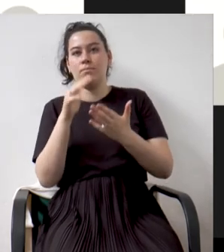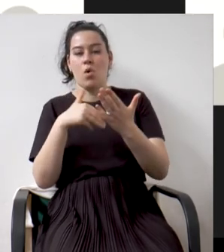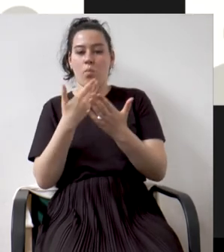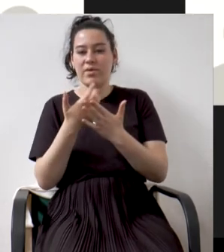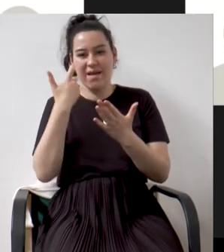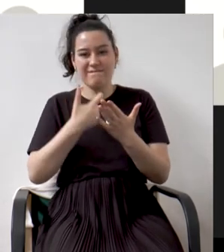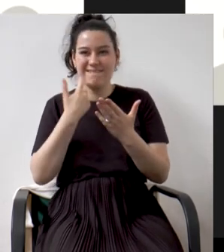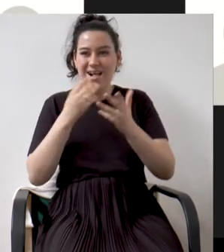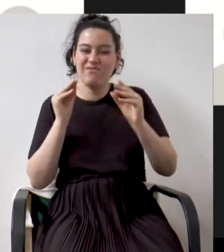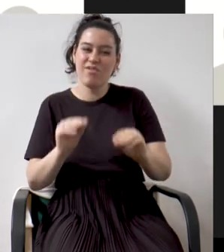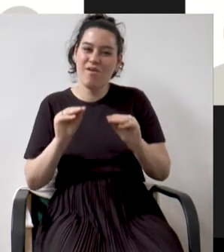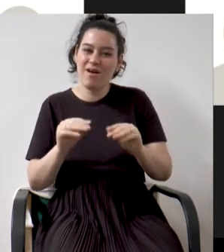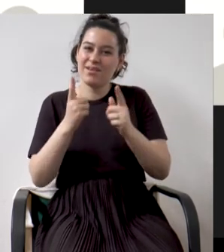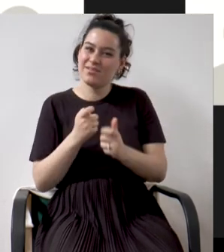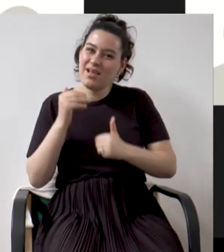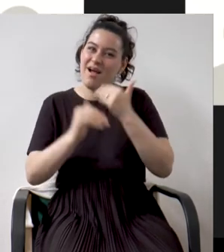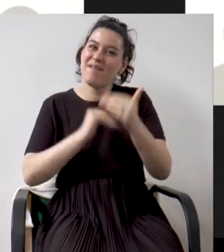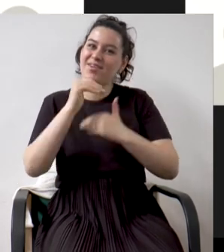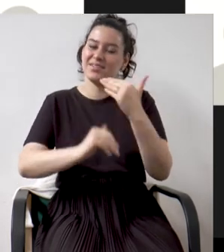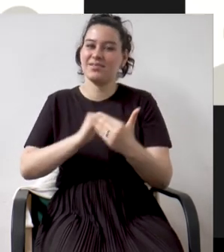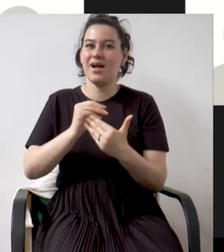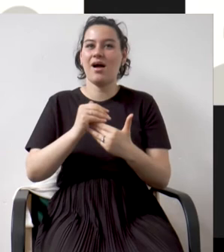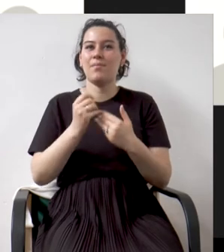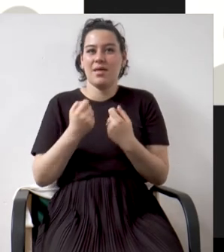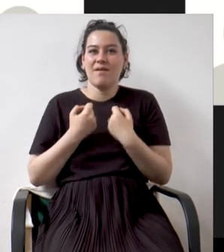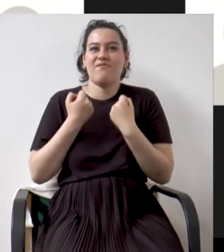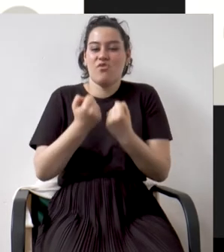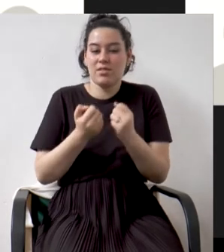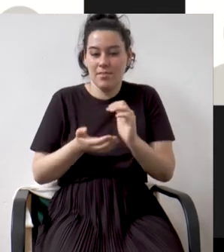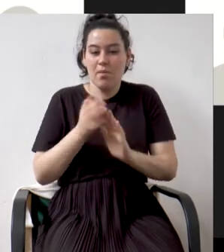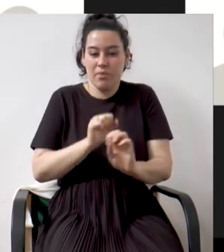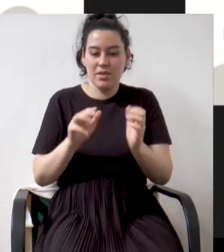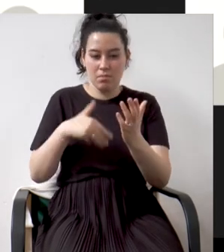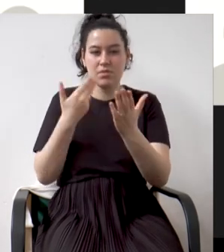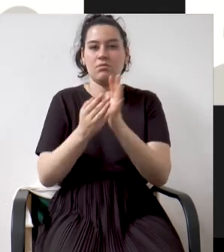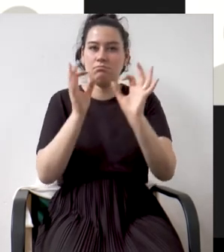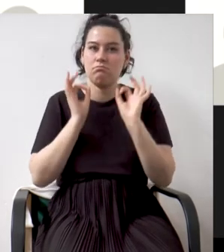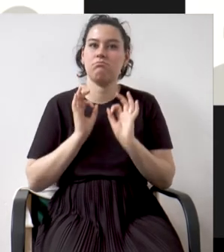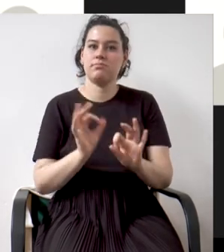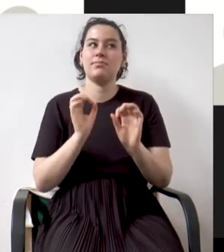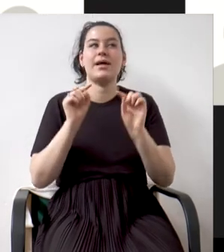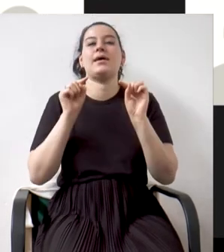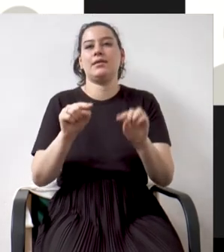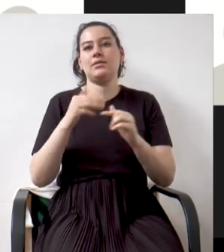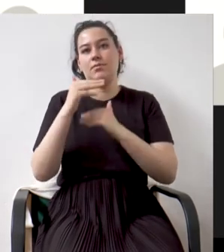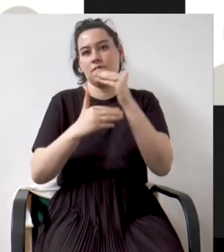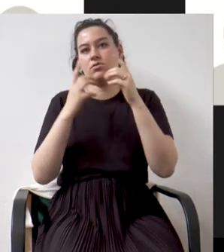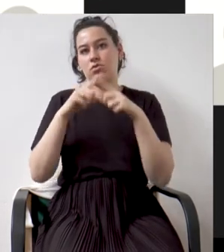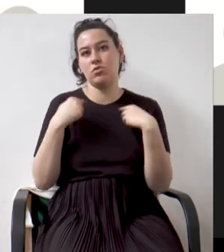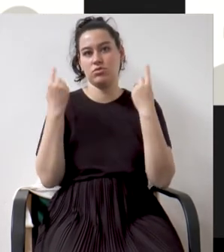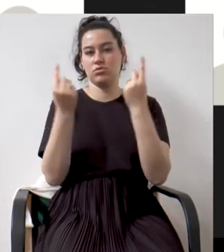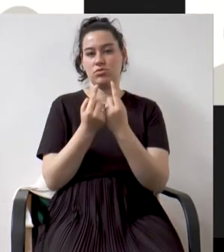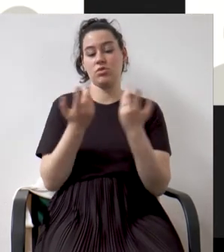que necesitan avanzar para consolidarse como propuestas, como tales. Y es en ese proceso que estamos hoy